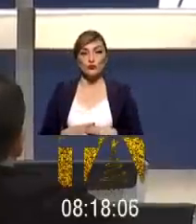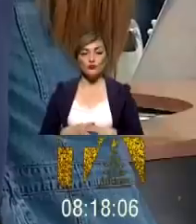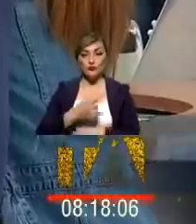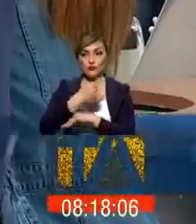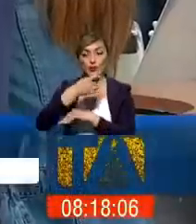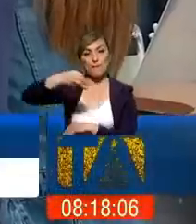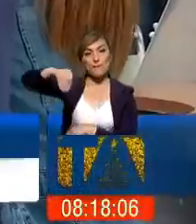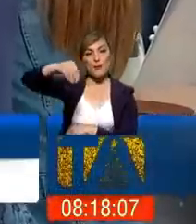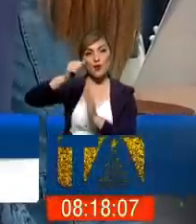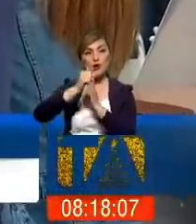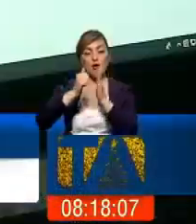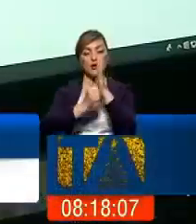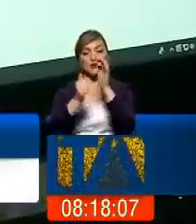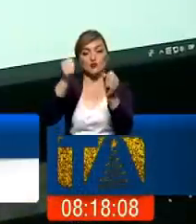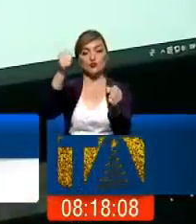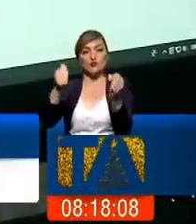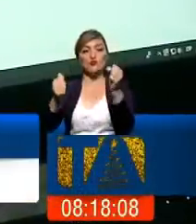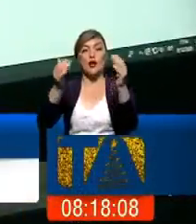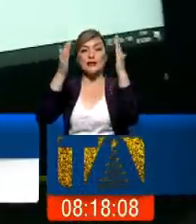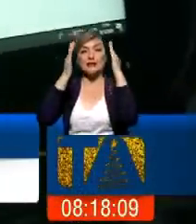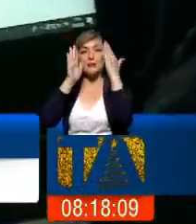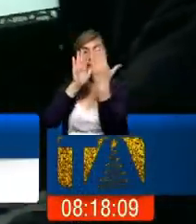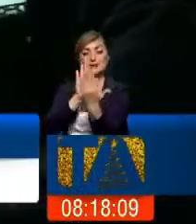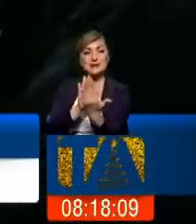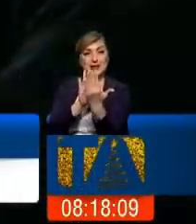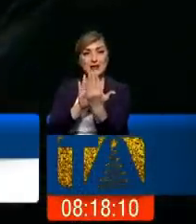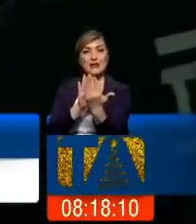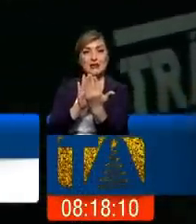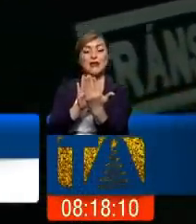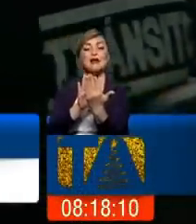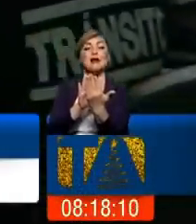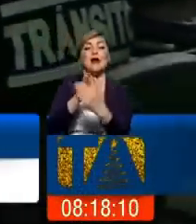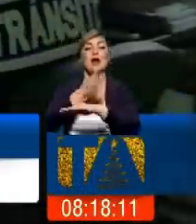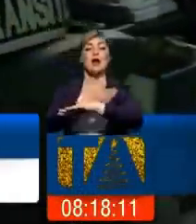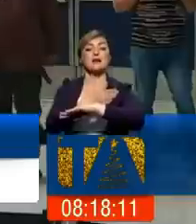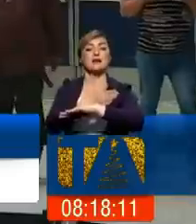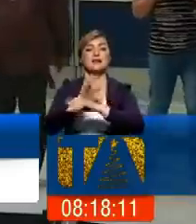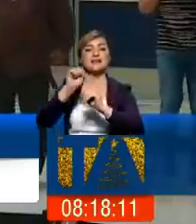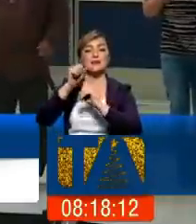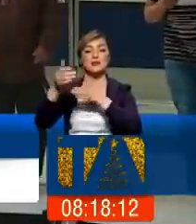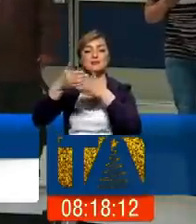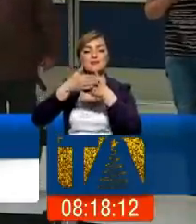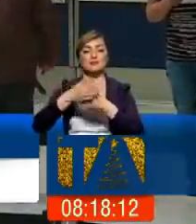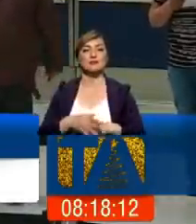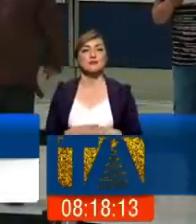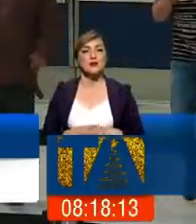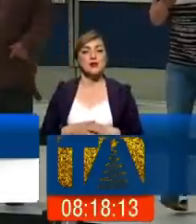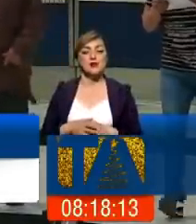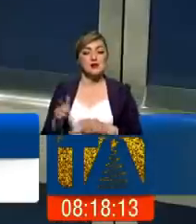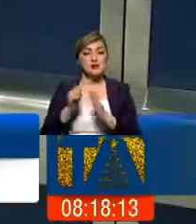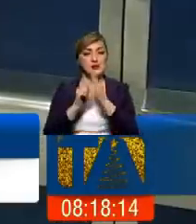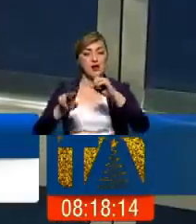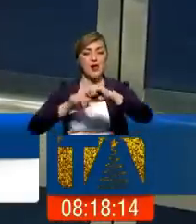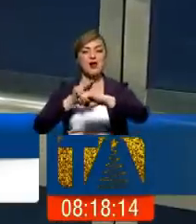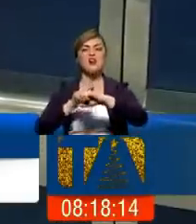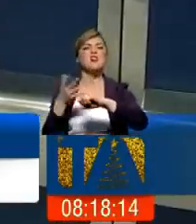día la Agencia Metropolitana de Tránsito atenderá de manera presencial antes del cierre del sistema. Actualmente la AMT